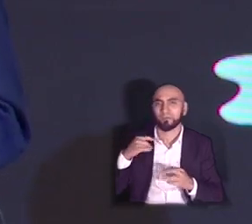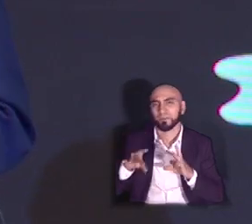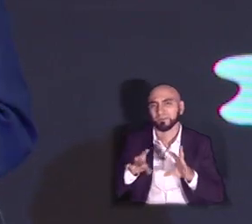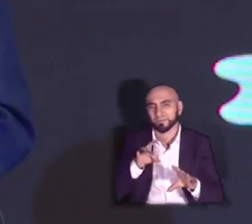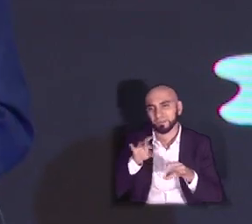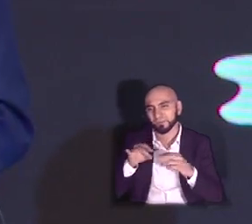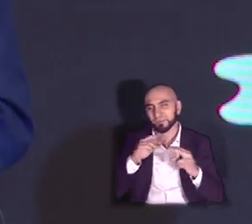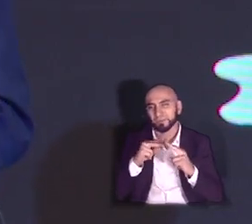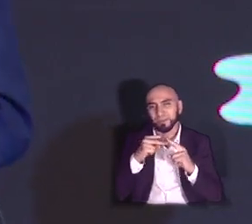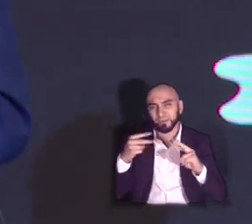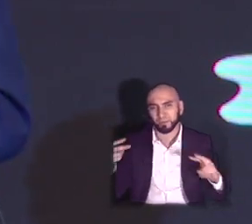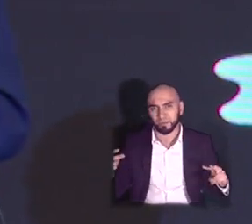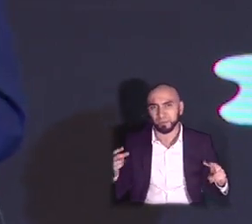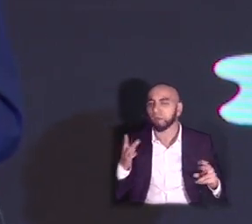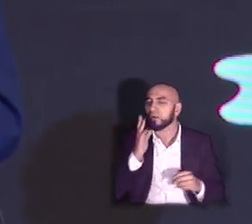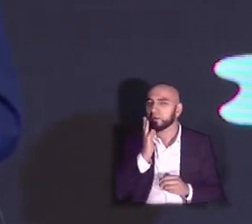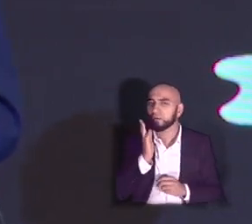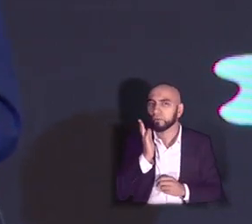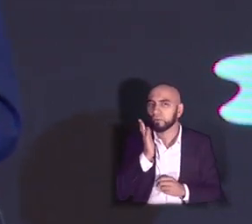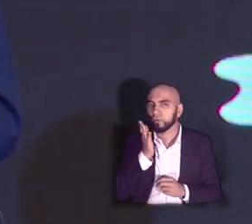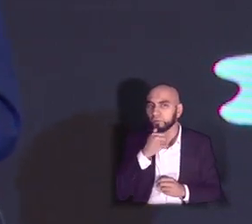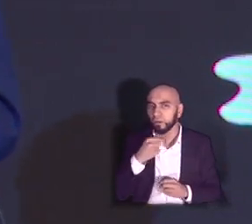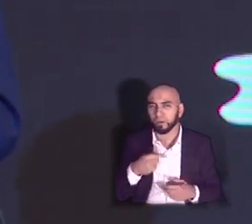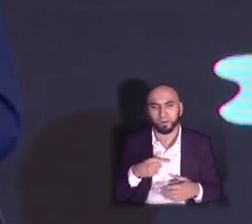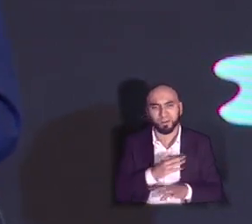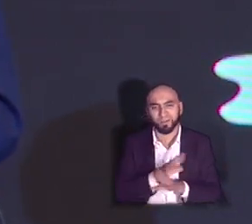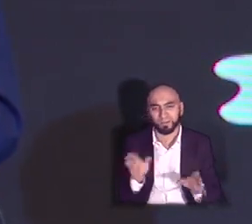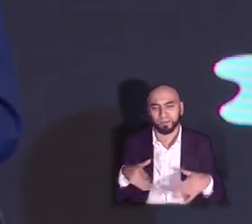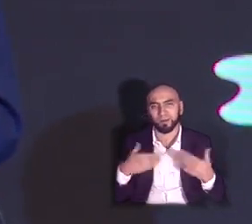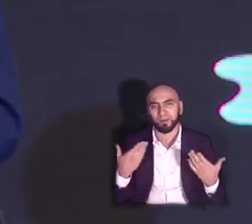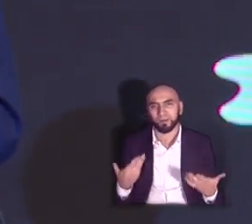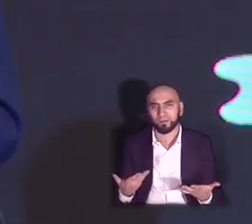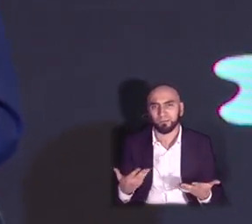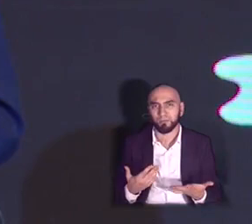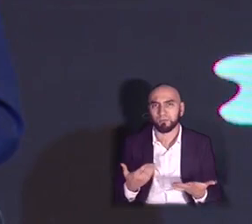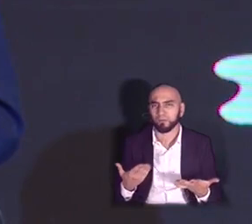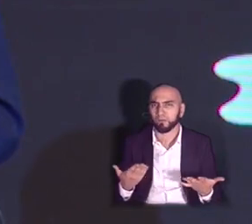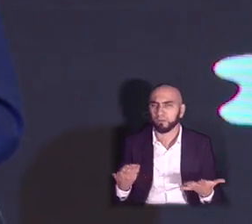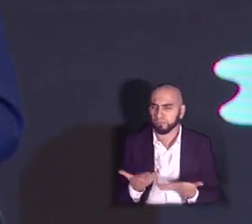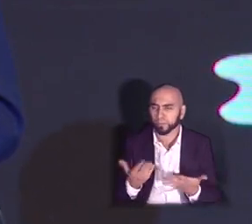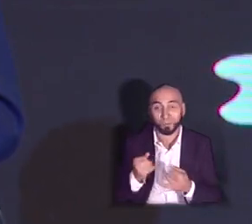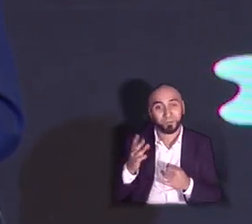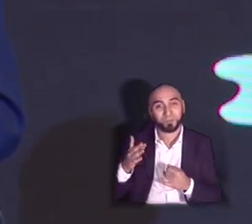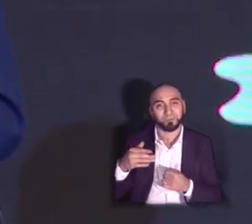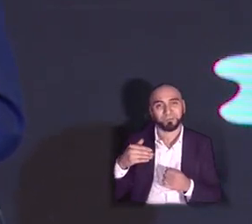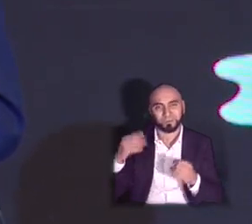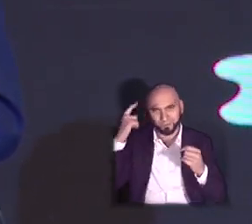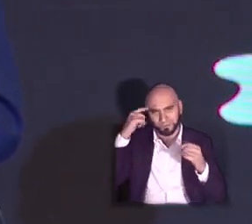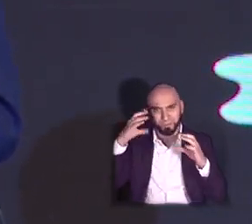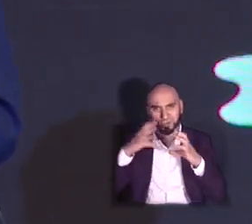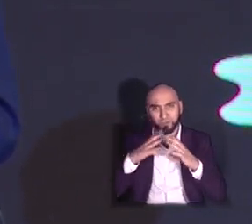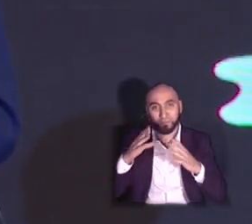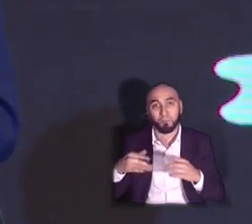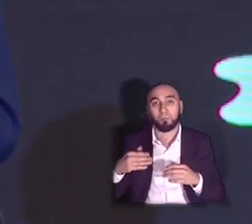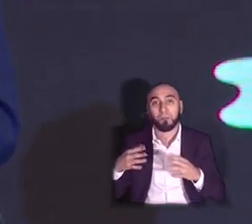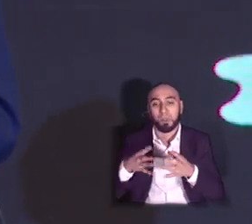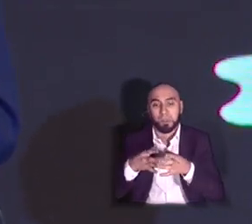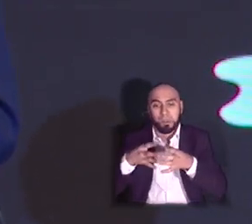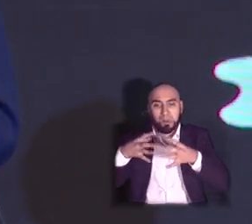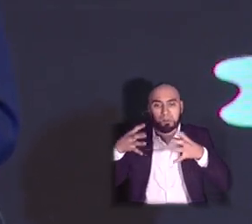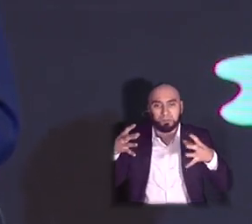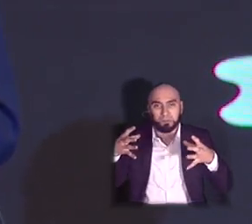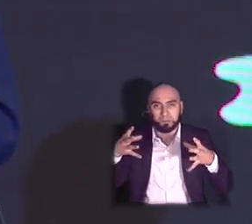No había nada de lo que se llamaba momento. Por lo tanto, la tendencia hacia los cerebros más grandes va a continuar en el futuro, solo si